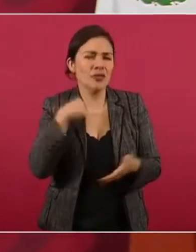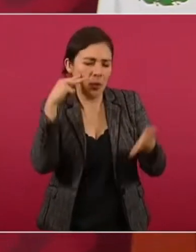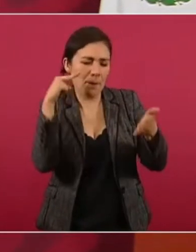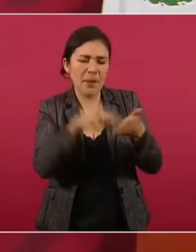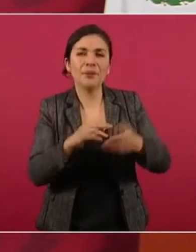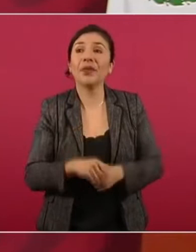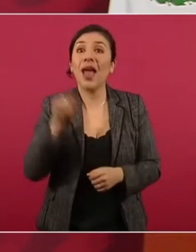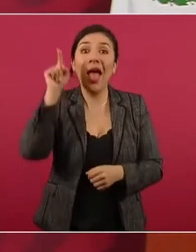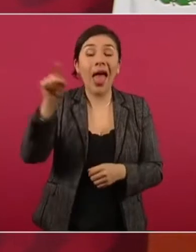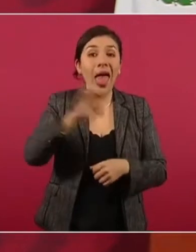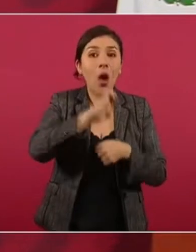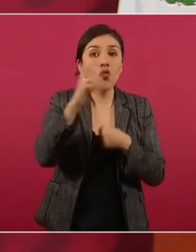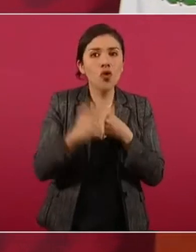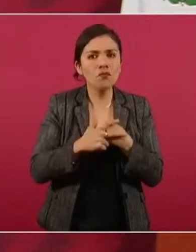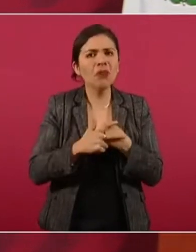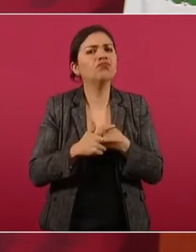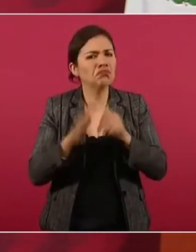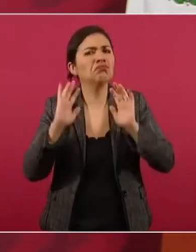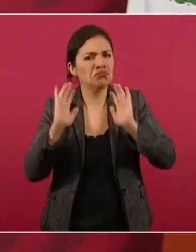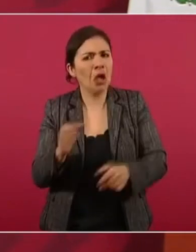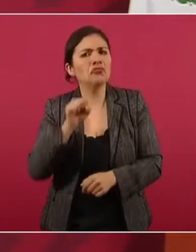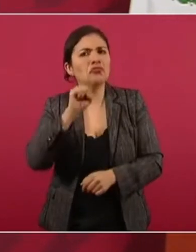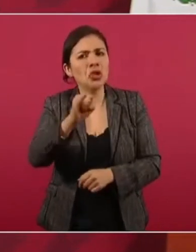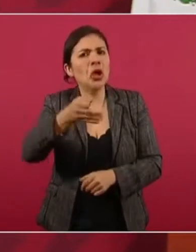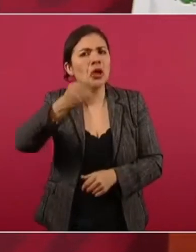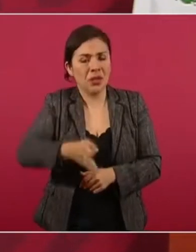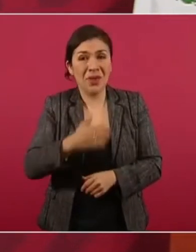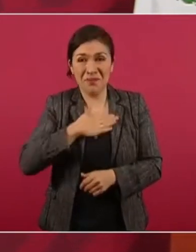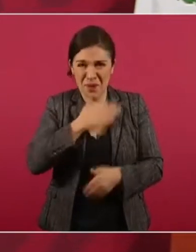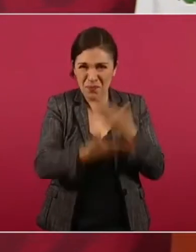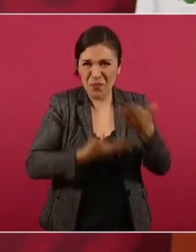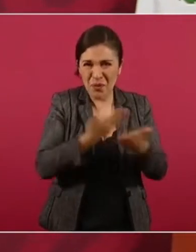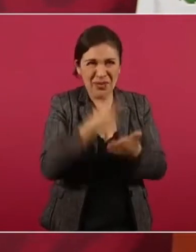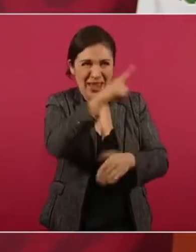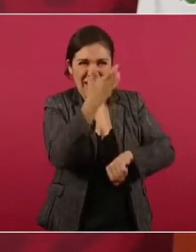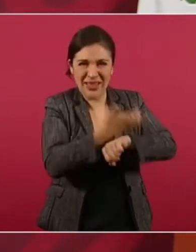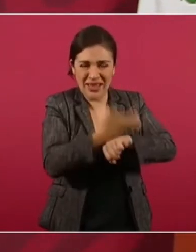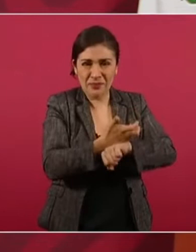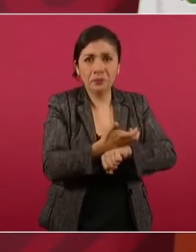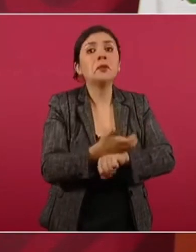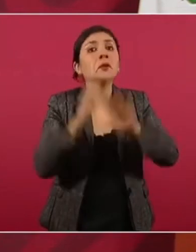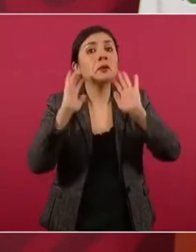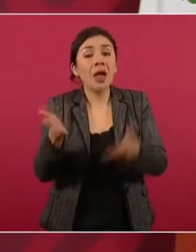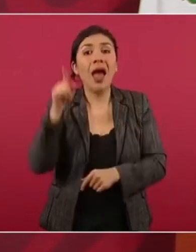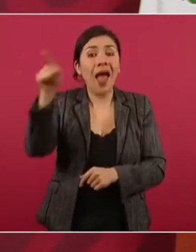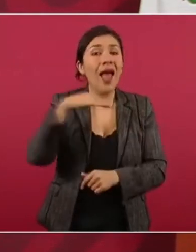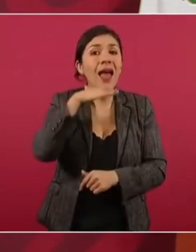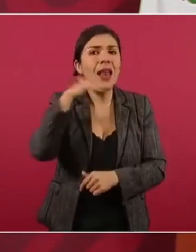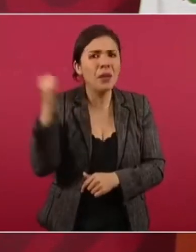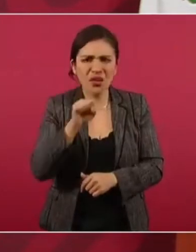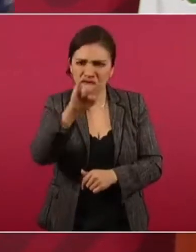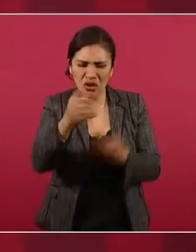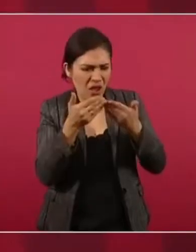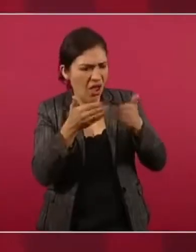en Europa esto mismo que estoy proponiendo. Alemania va a